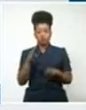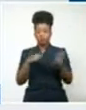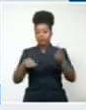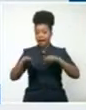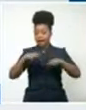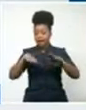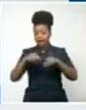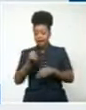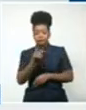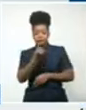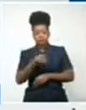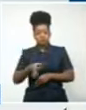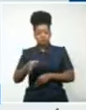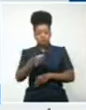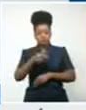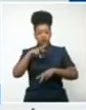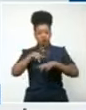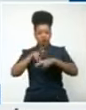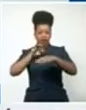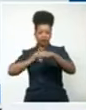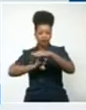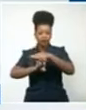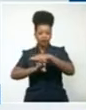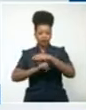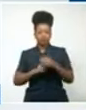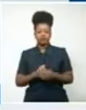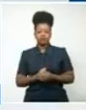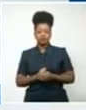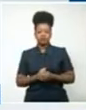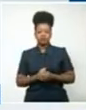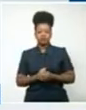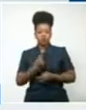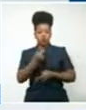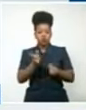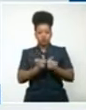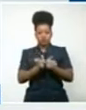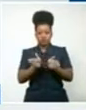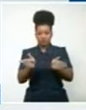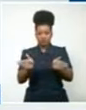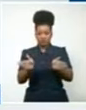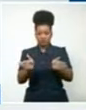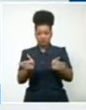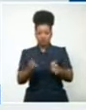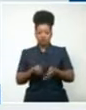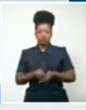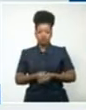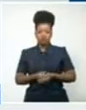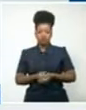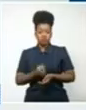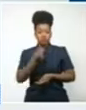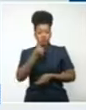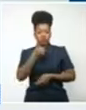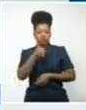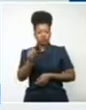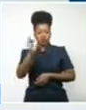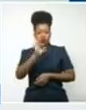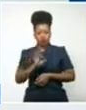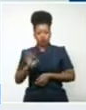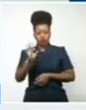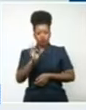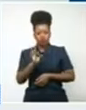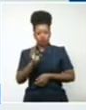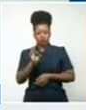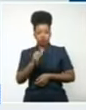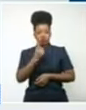es del municipio Habana del Este, 1 es de San Miguel del Padrón, 1 de 10 de octubre, 1 de La